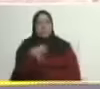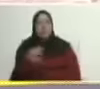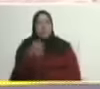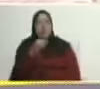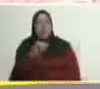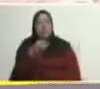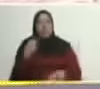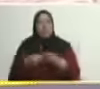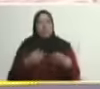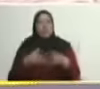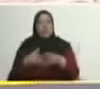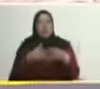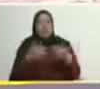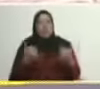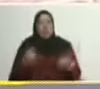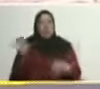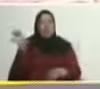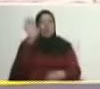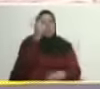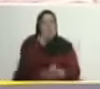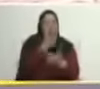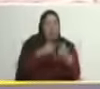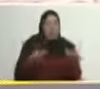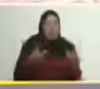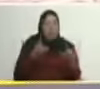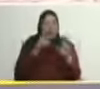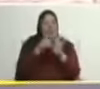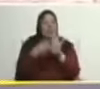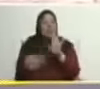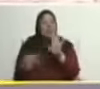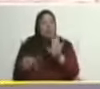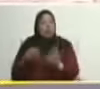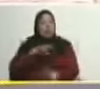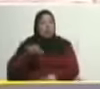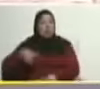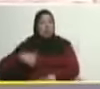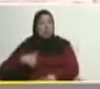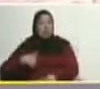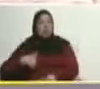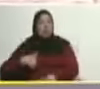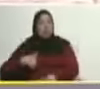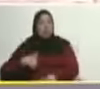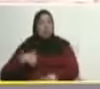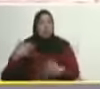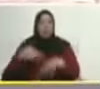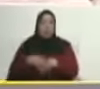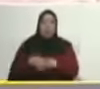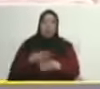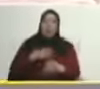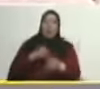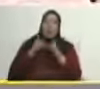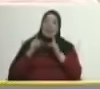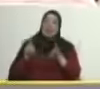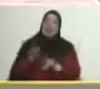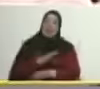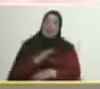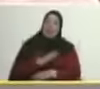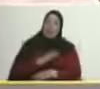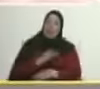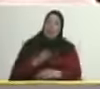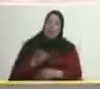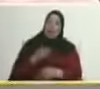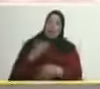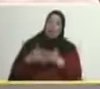que como Estados soberanos tenemos el derecho a tomar nuestras propias decisiones.